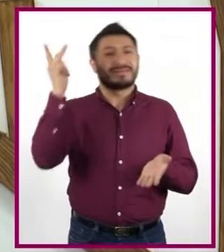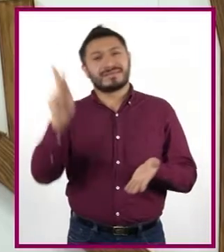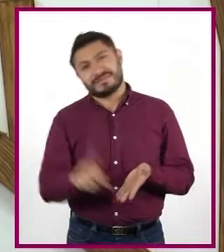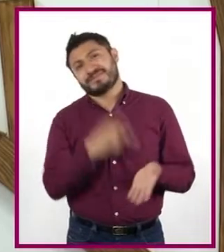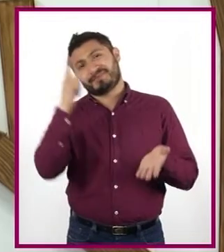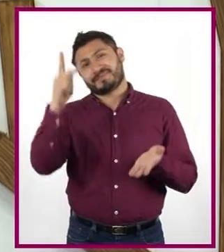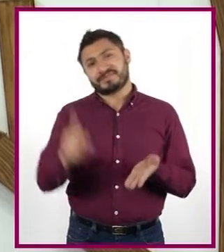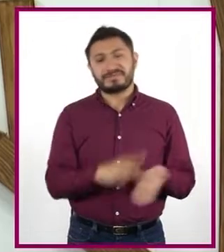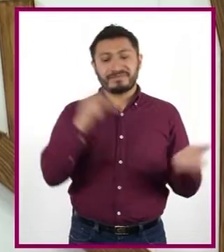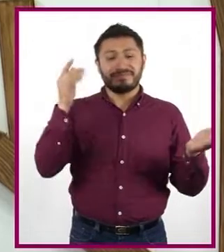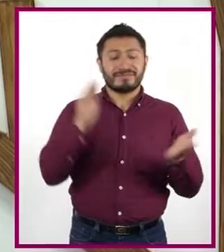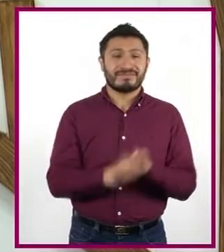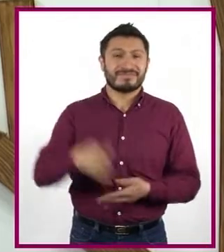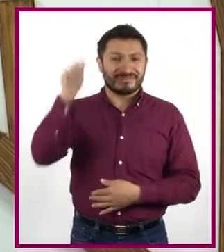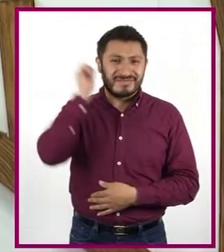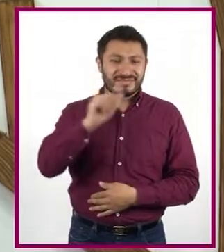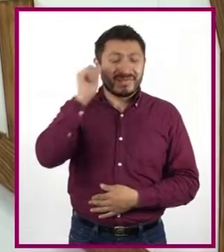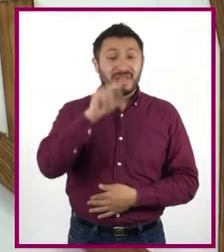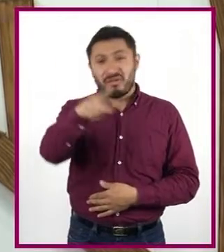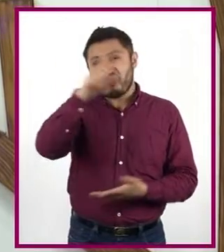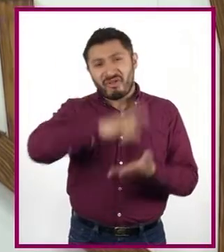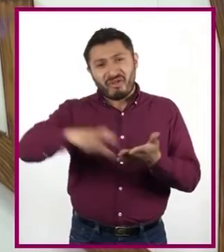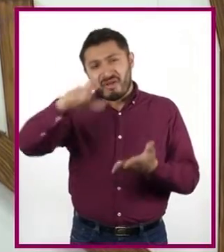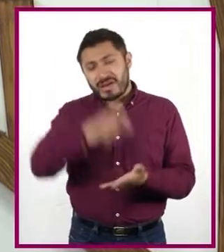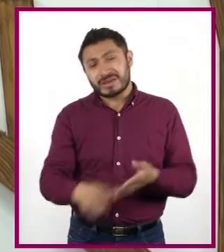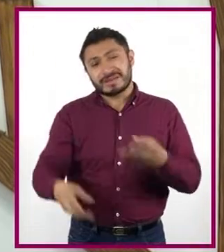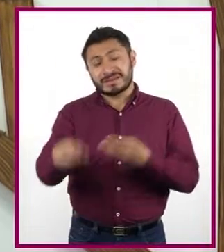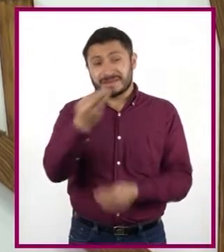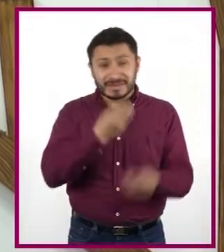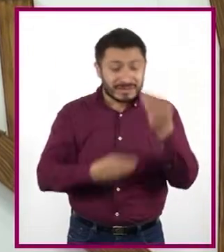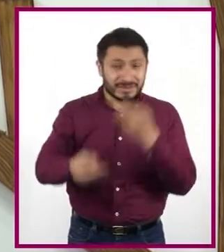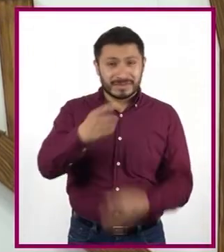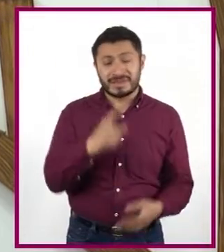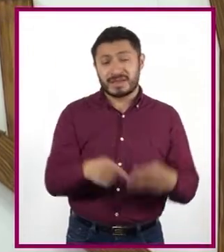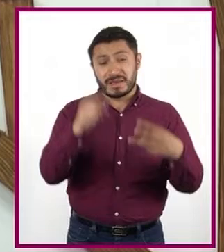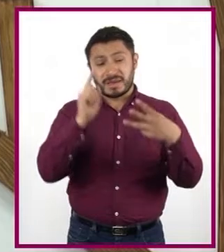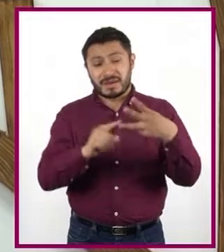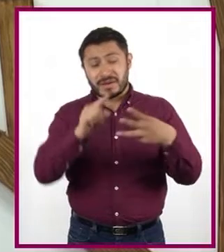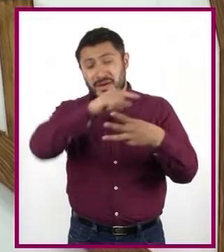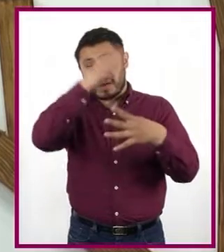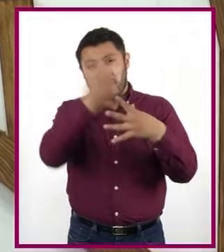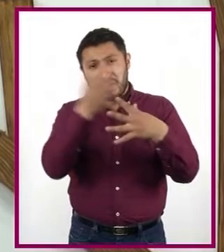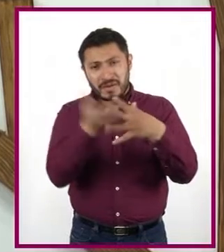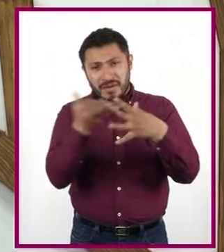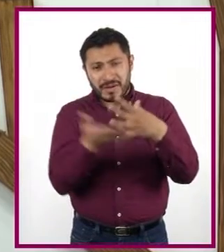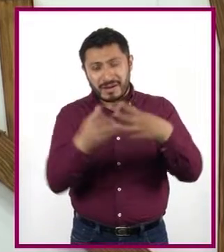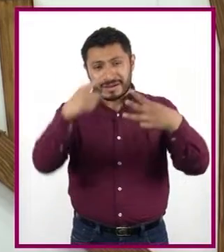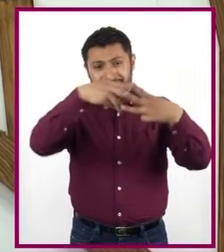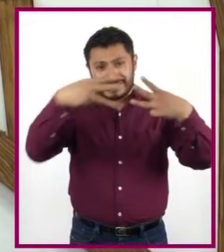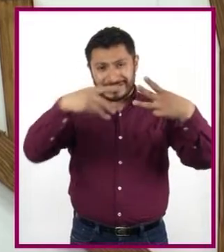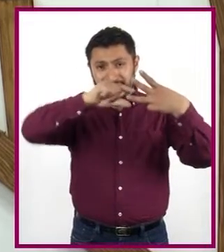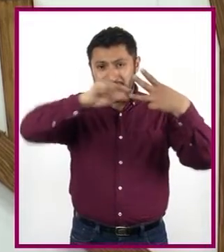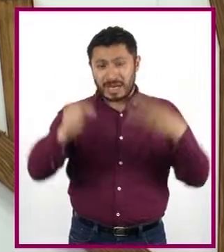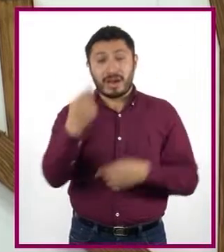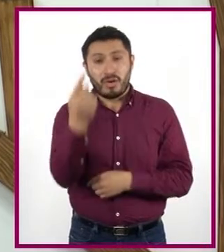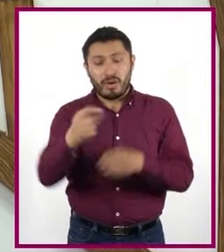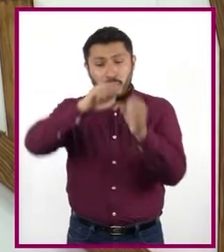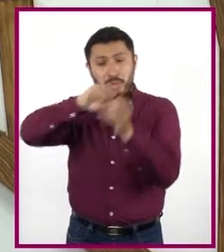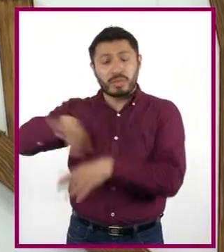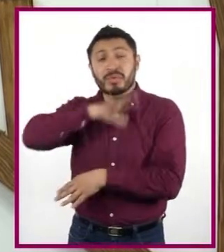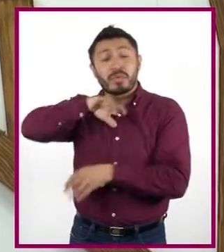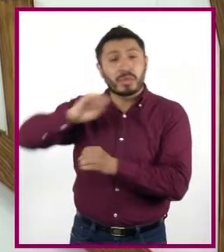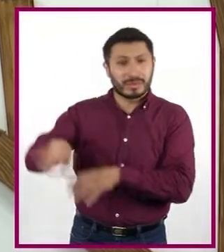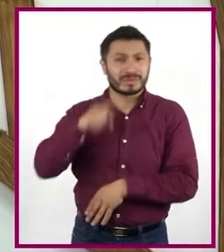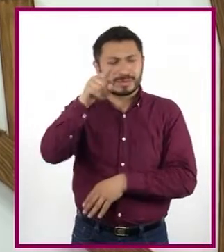vez. Cada vez que compran su despensa, una tercera parte se va a la basura. Analicen y